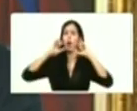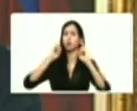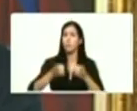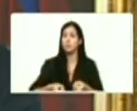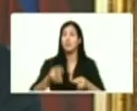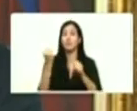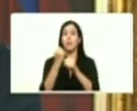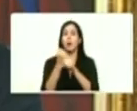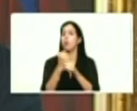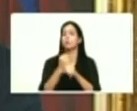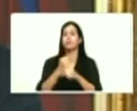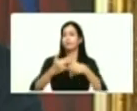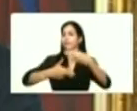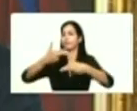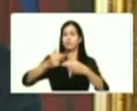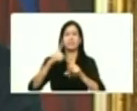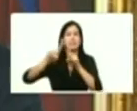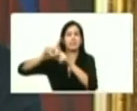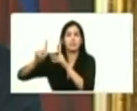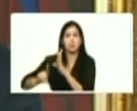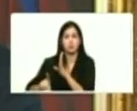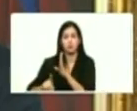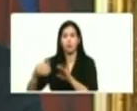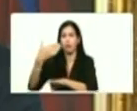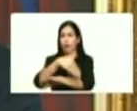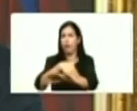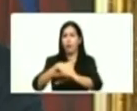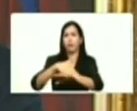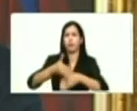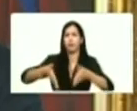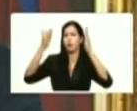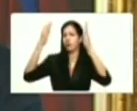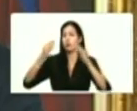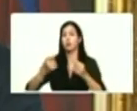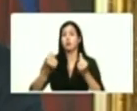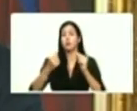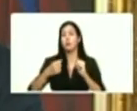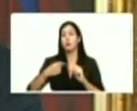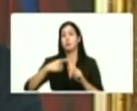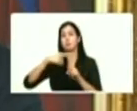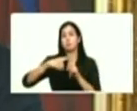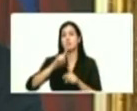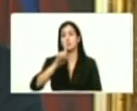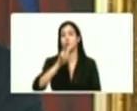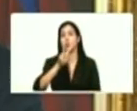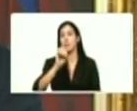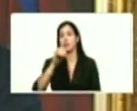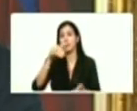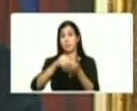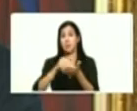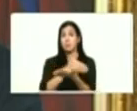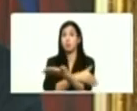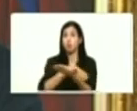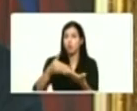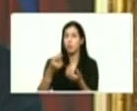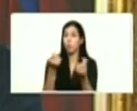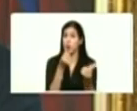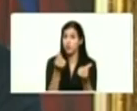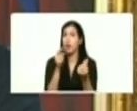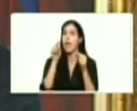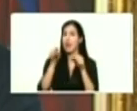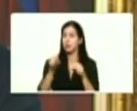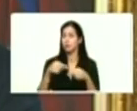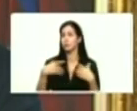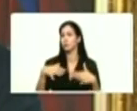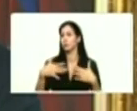obras públicas de diversos signos con una inversión de 120 mil millones de bolívares y eso generó